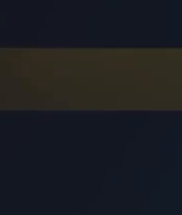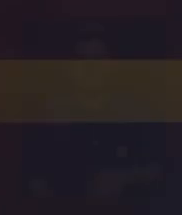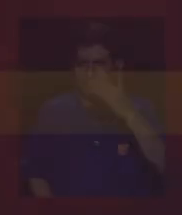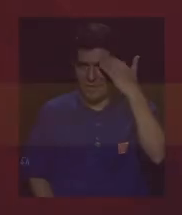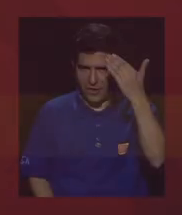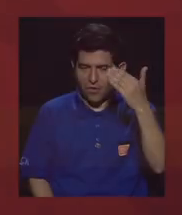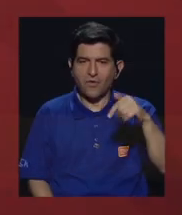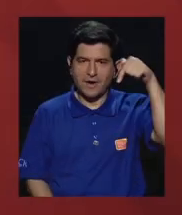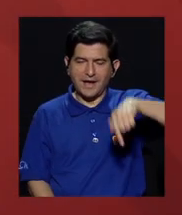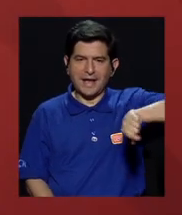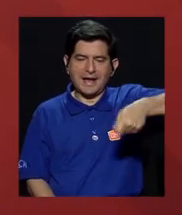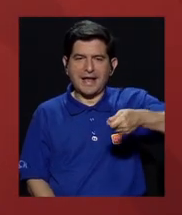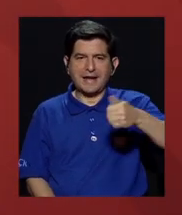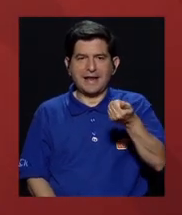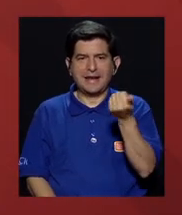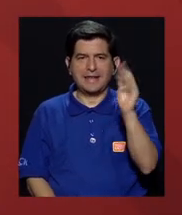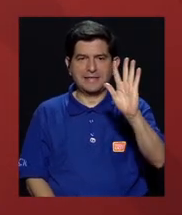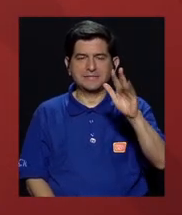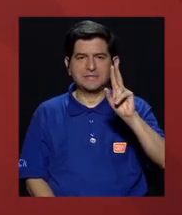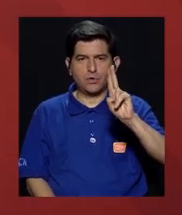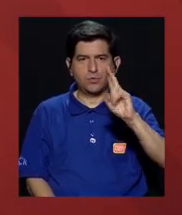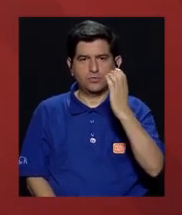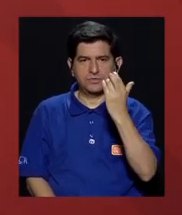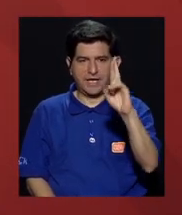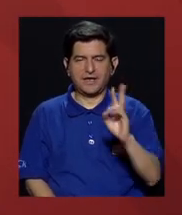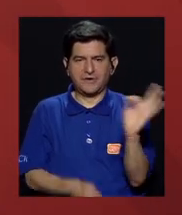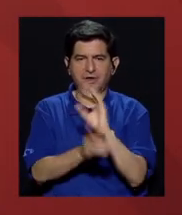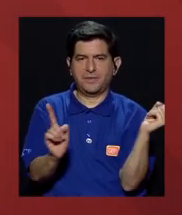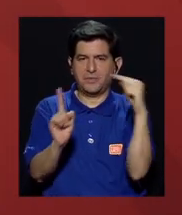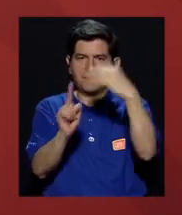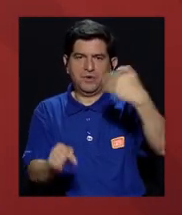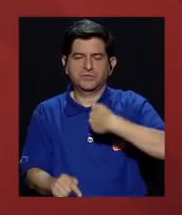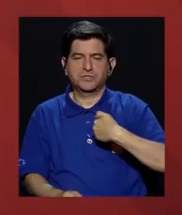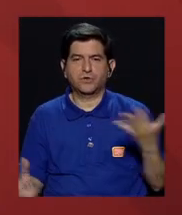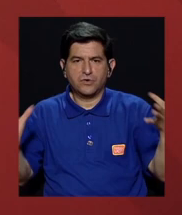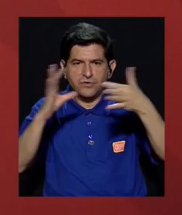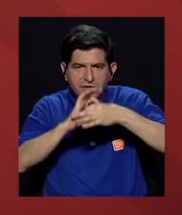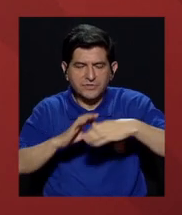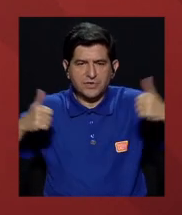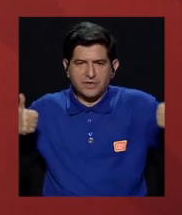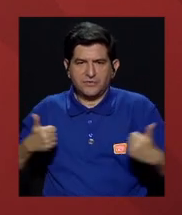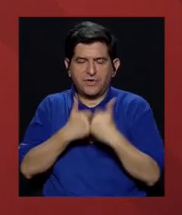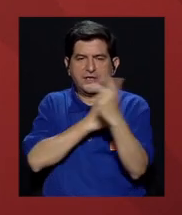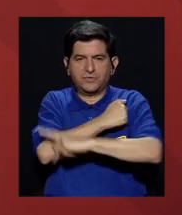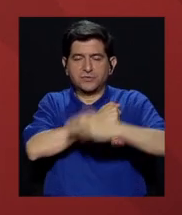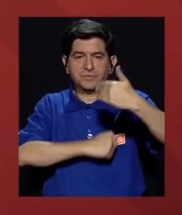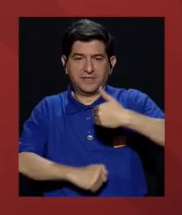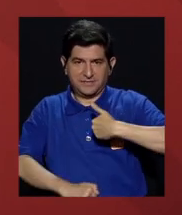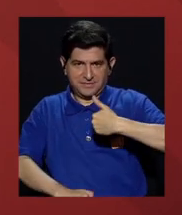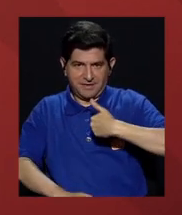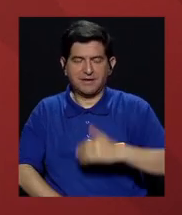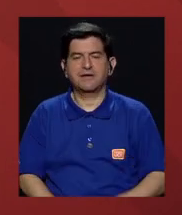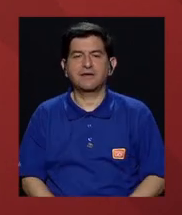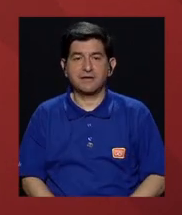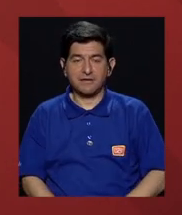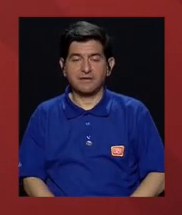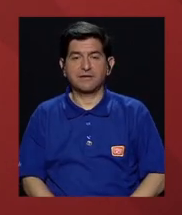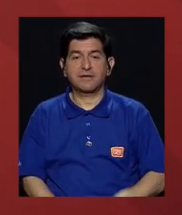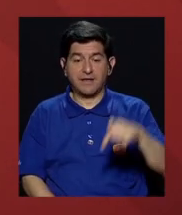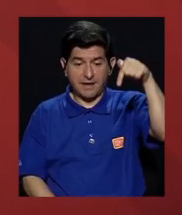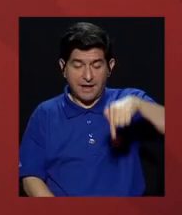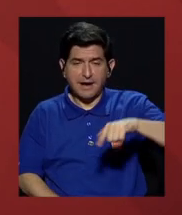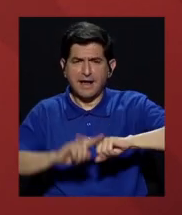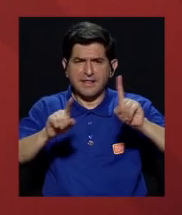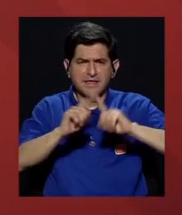hola estamos en canal quien según su reacción en televisión con sentido a propósito de los desafíos país que enfrentamos por eso estamos